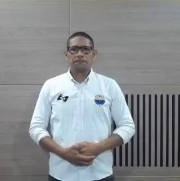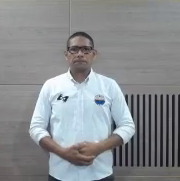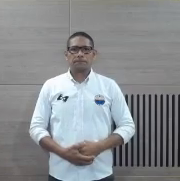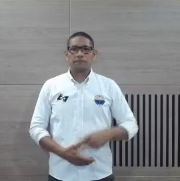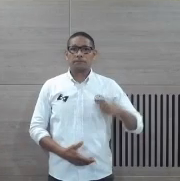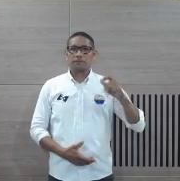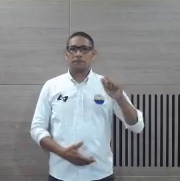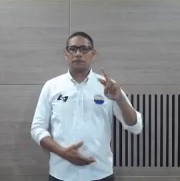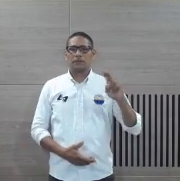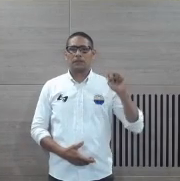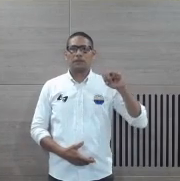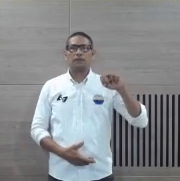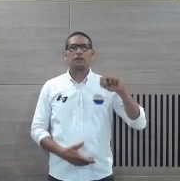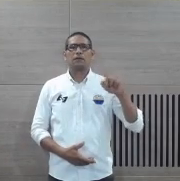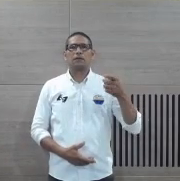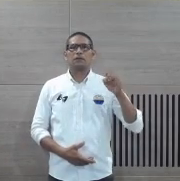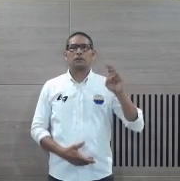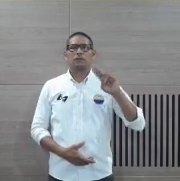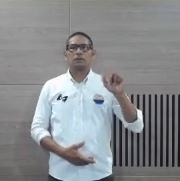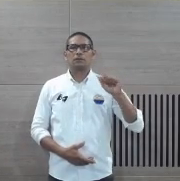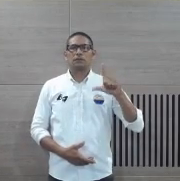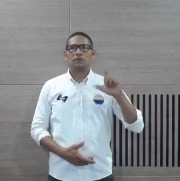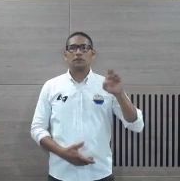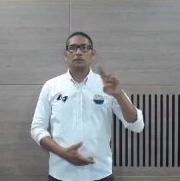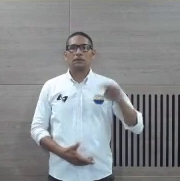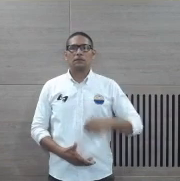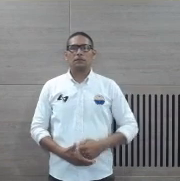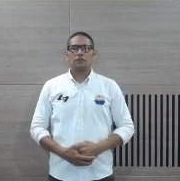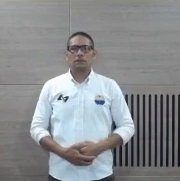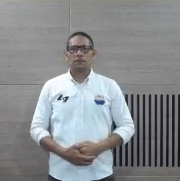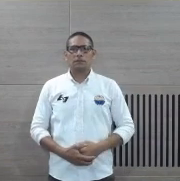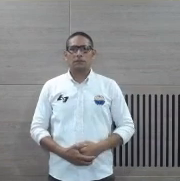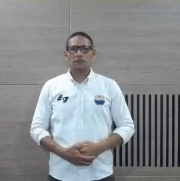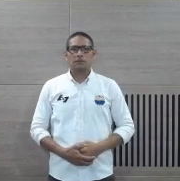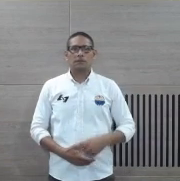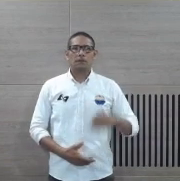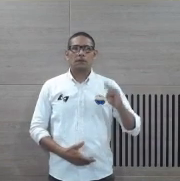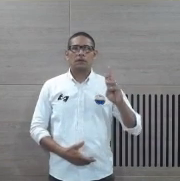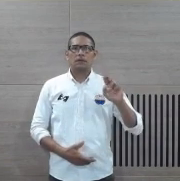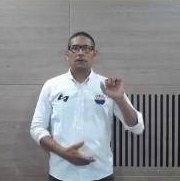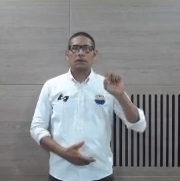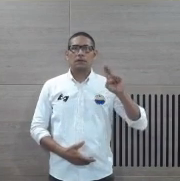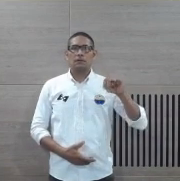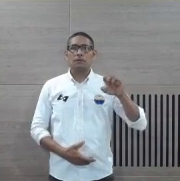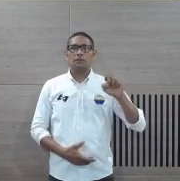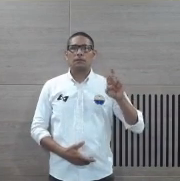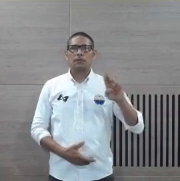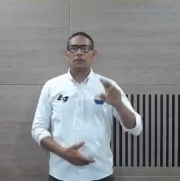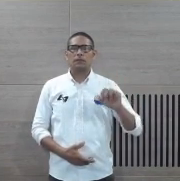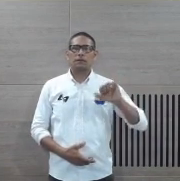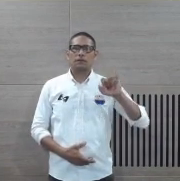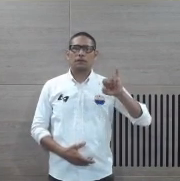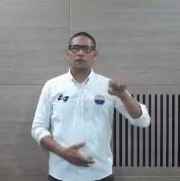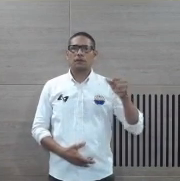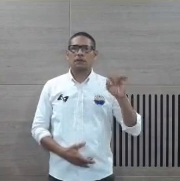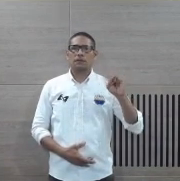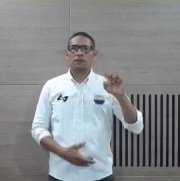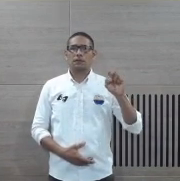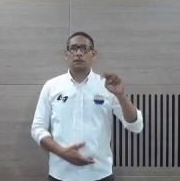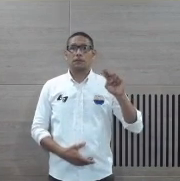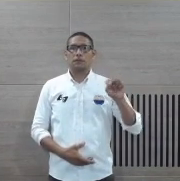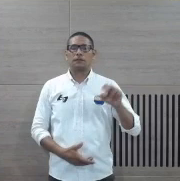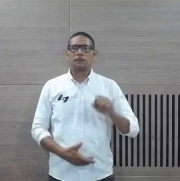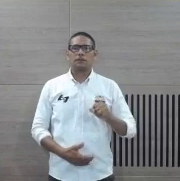González. Brainer José Jiménez Cantillo. María Camila Moner Imenco.